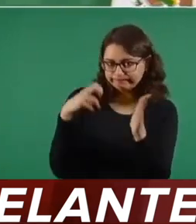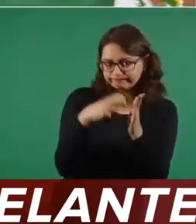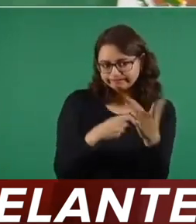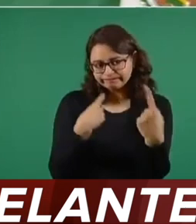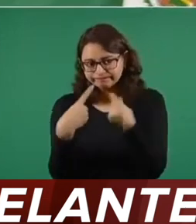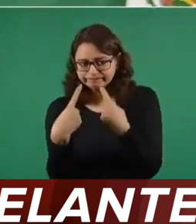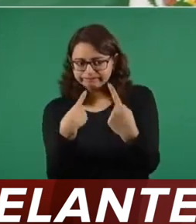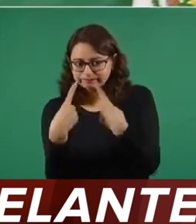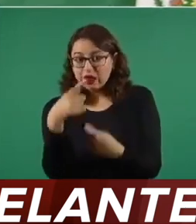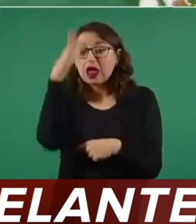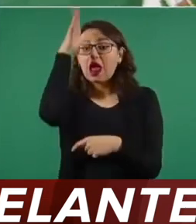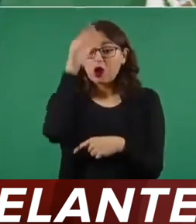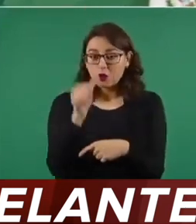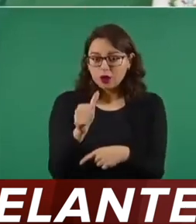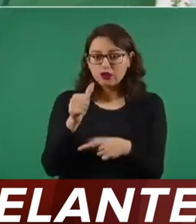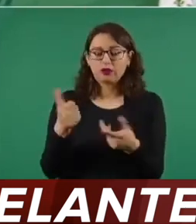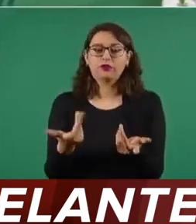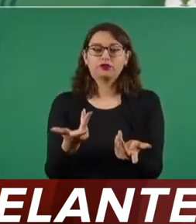para que Mexicana vuelva